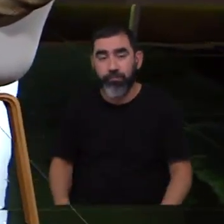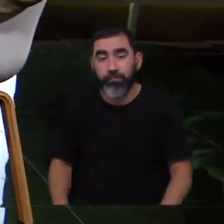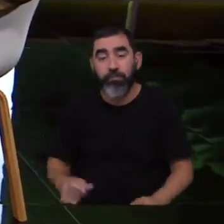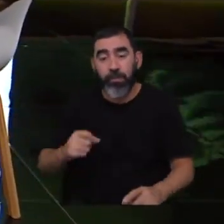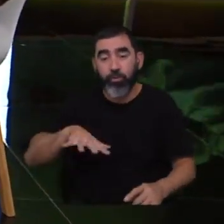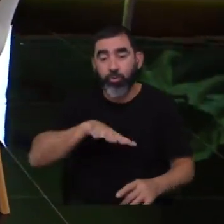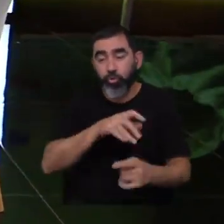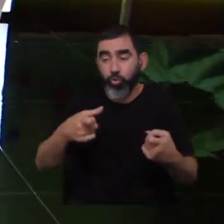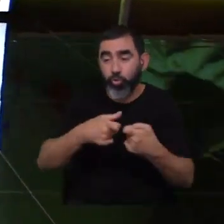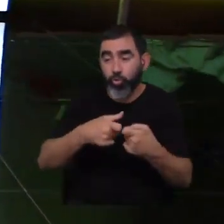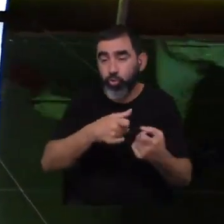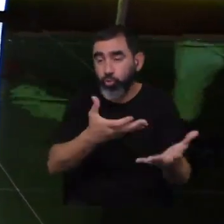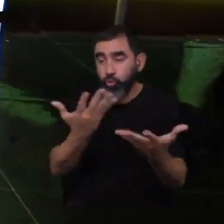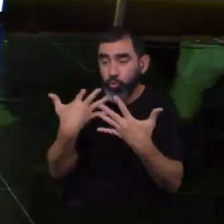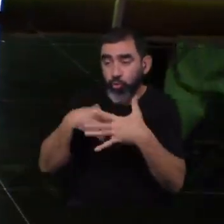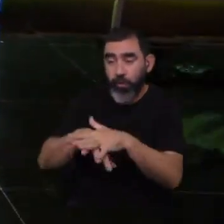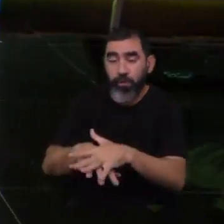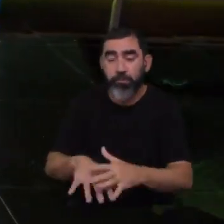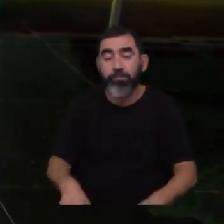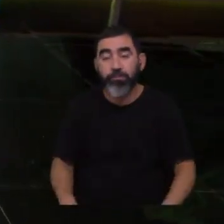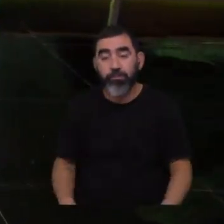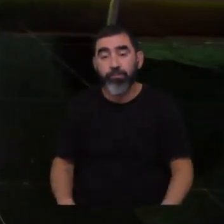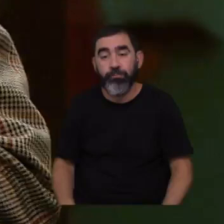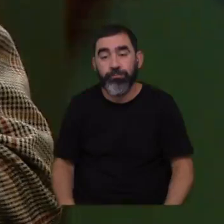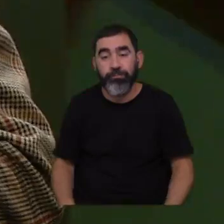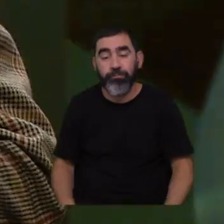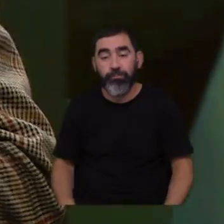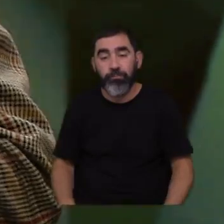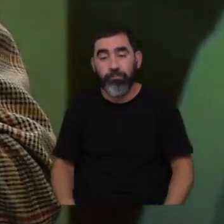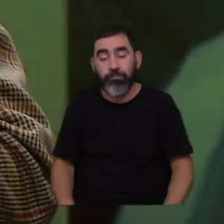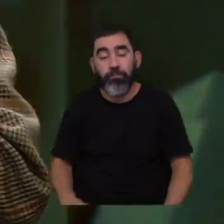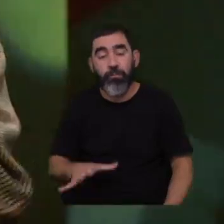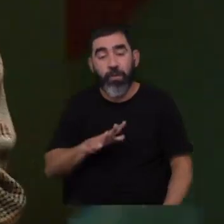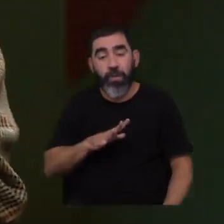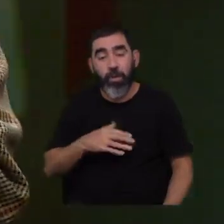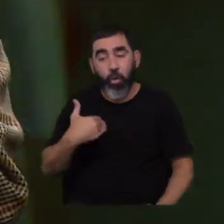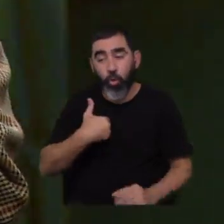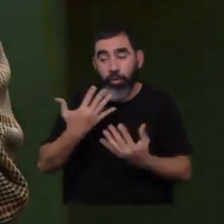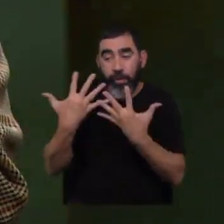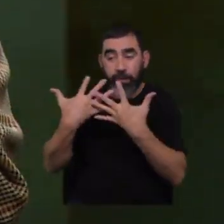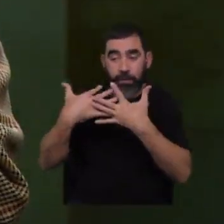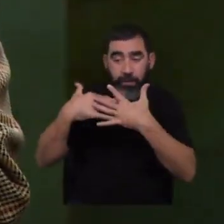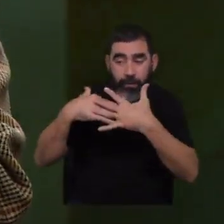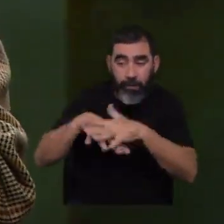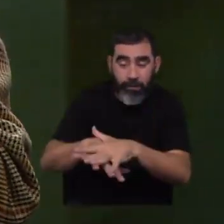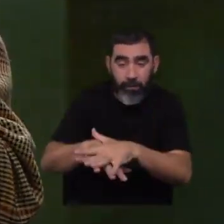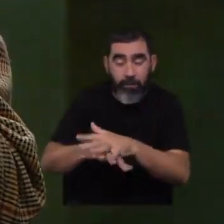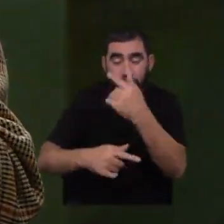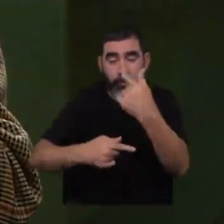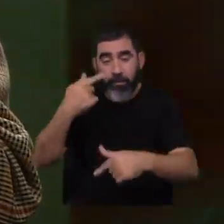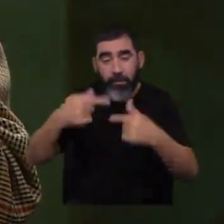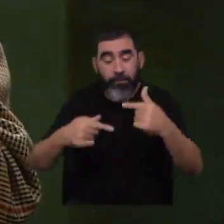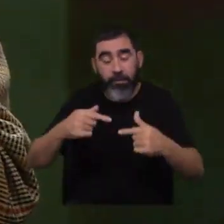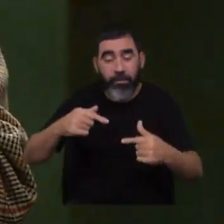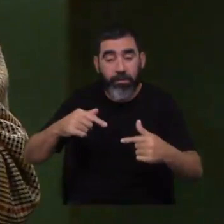sociedades, ¿no? Sí, o sea, por una parte hay una tarea de mayor integración entre las diferentes